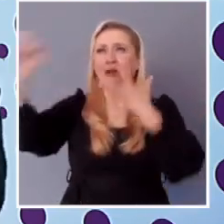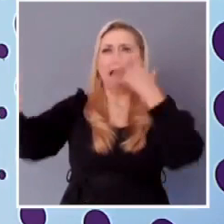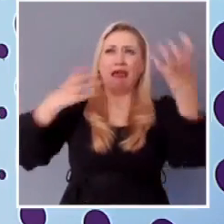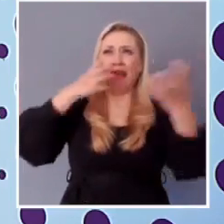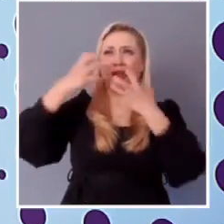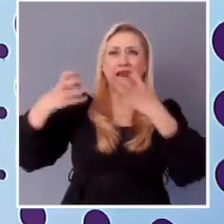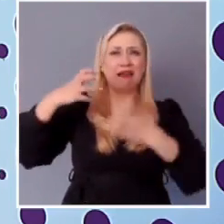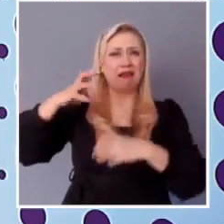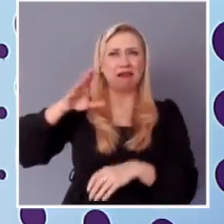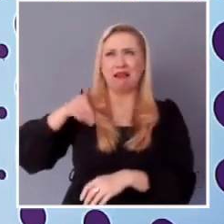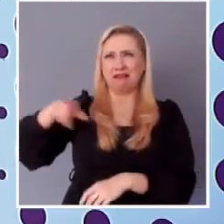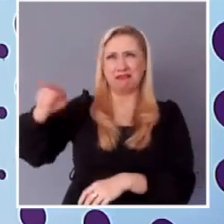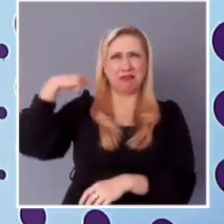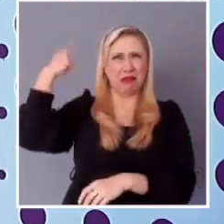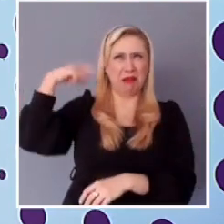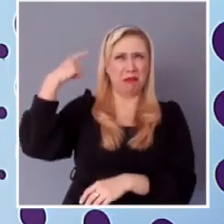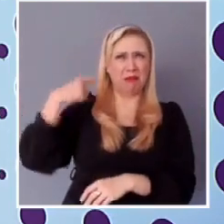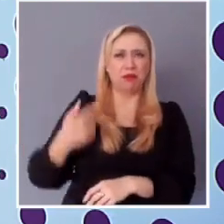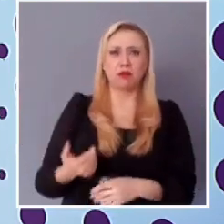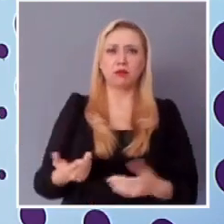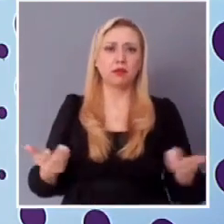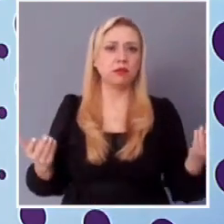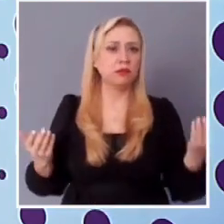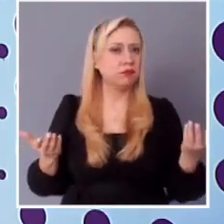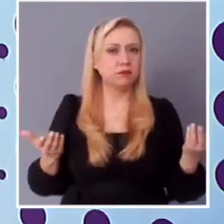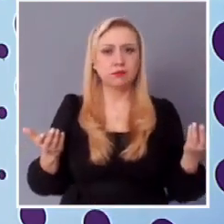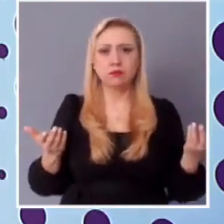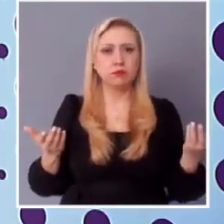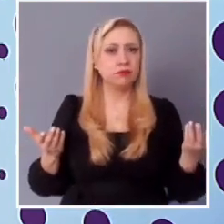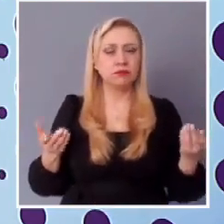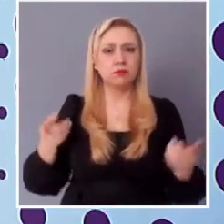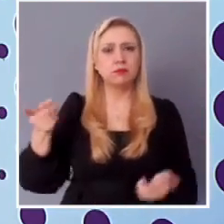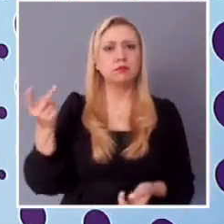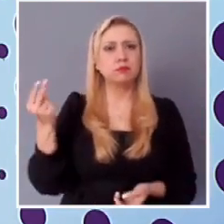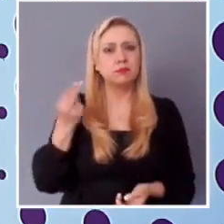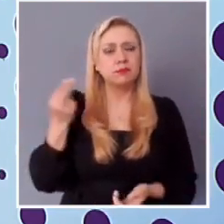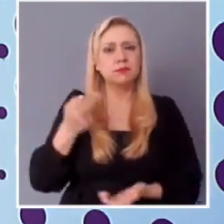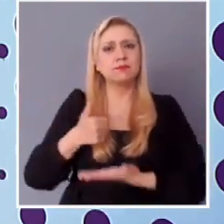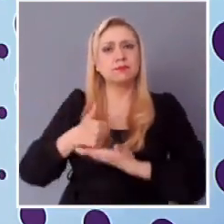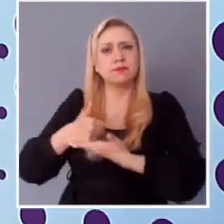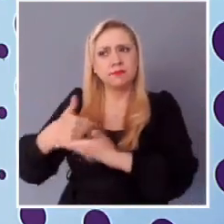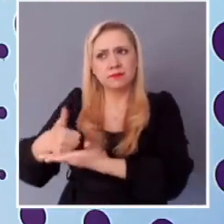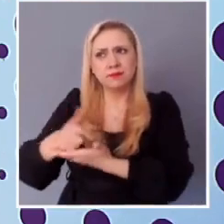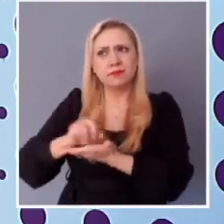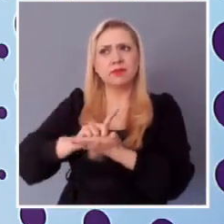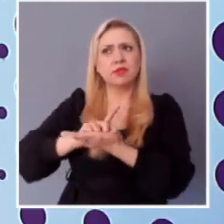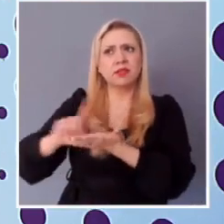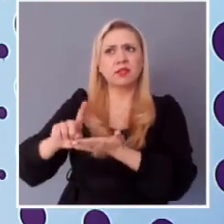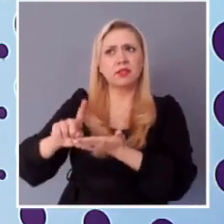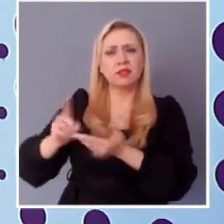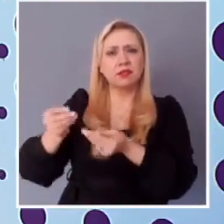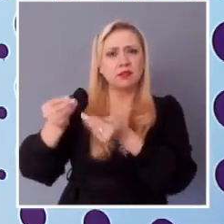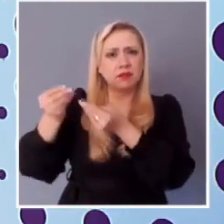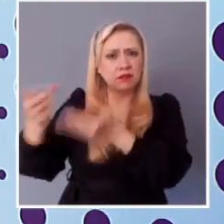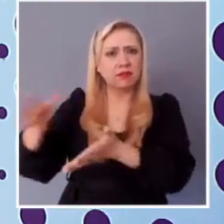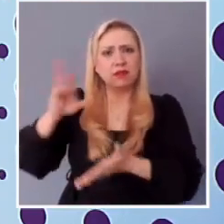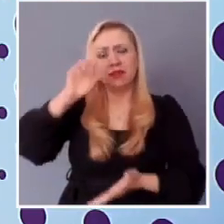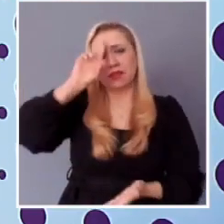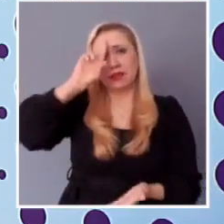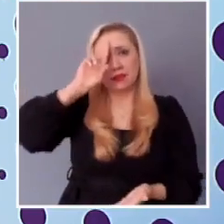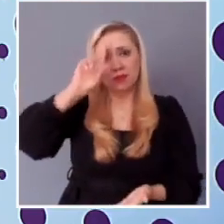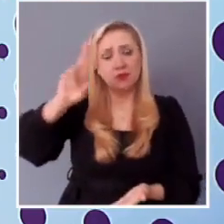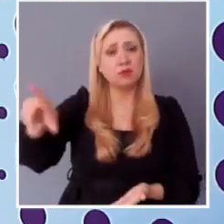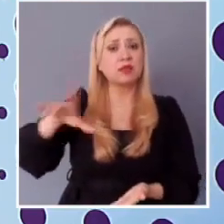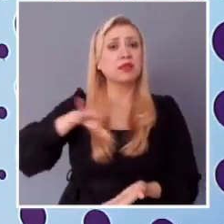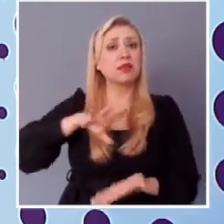comunitarios desde los cuales estas personas puedan ser restituidas en sus derechos, ser vistas como sujetas plenas de